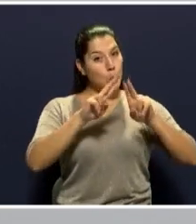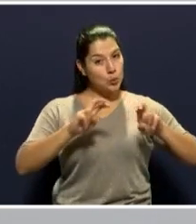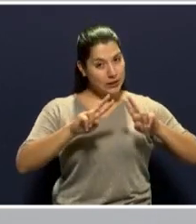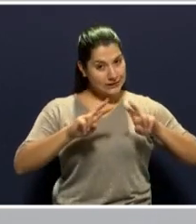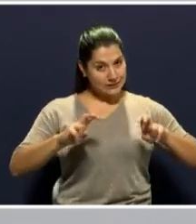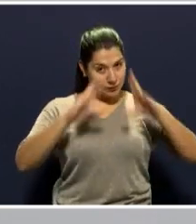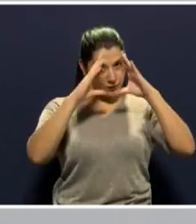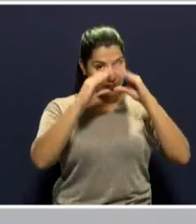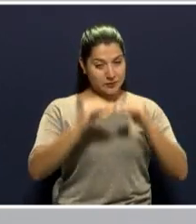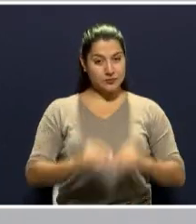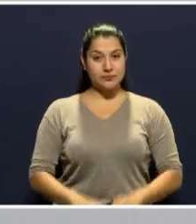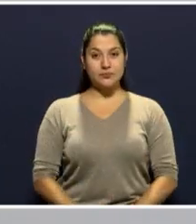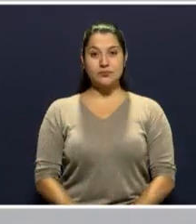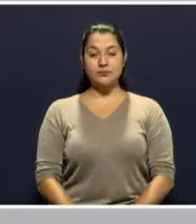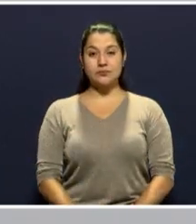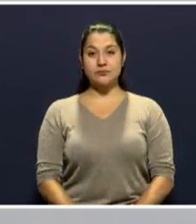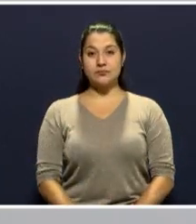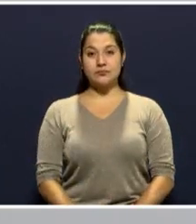los datos.